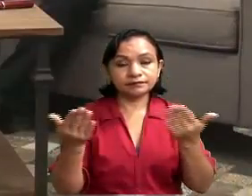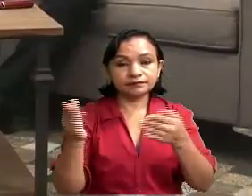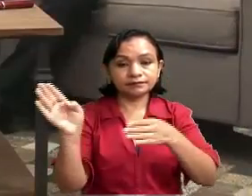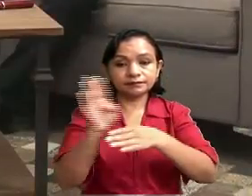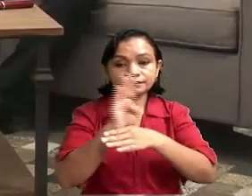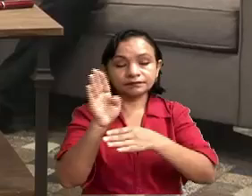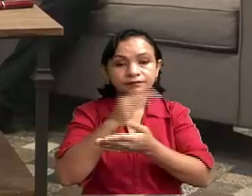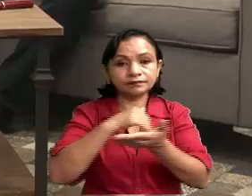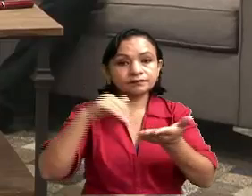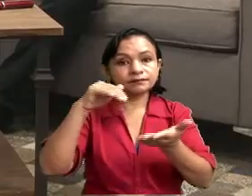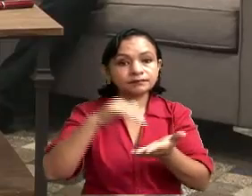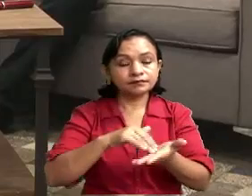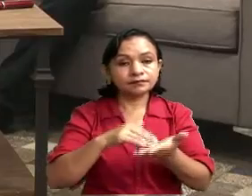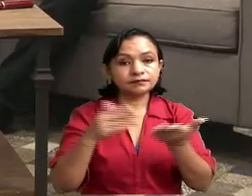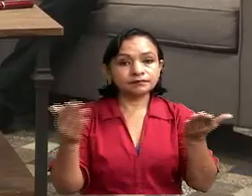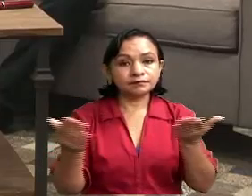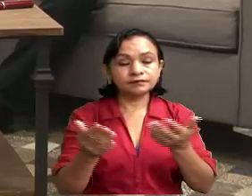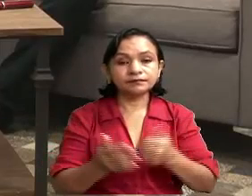Banco Central.